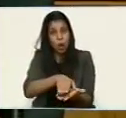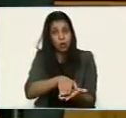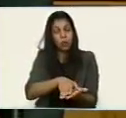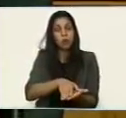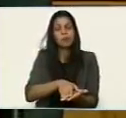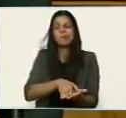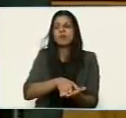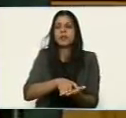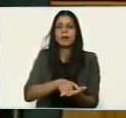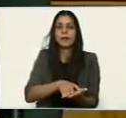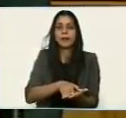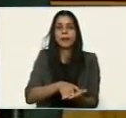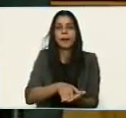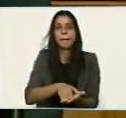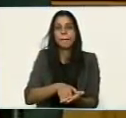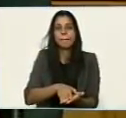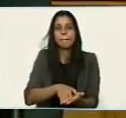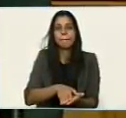Asesinaron a